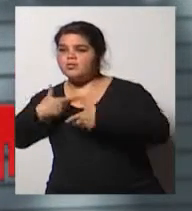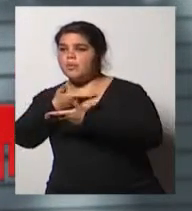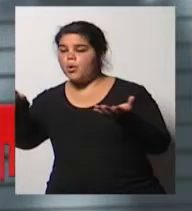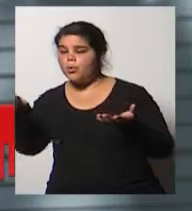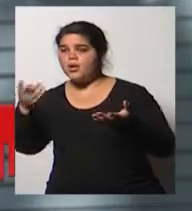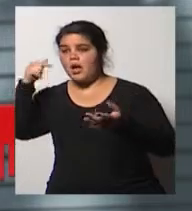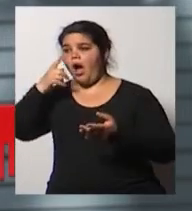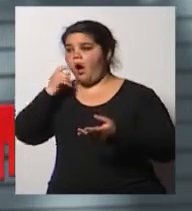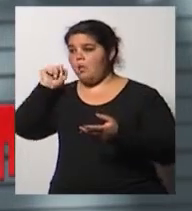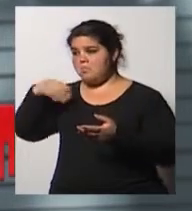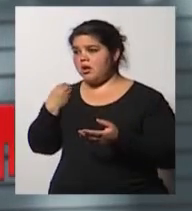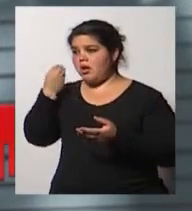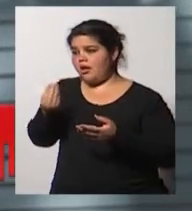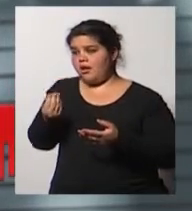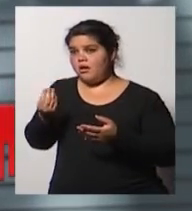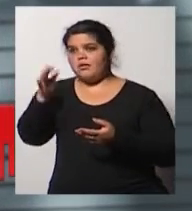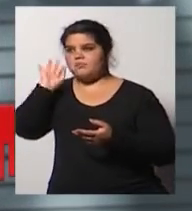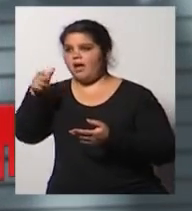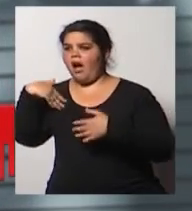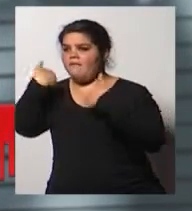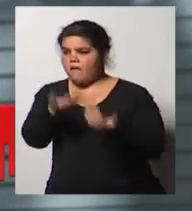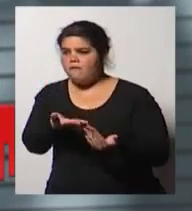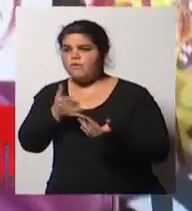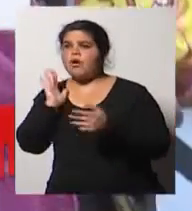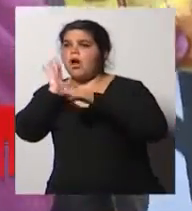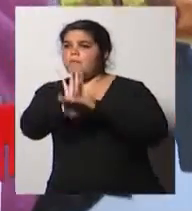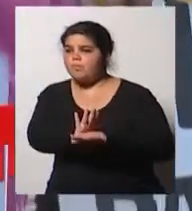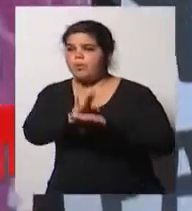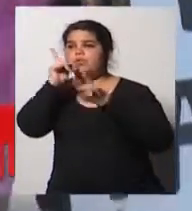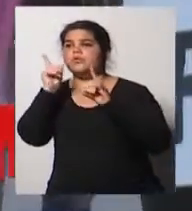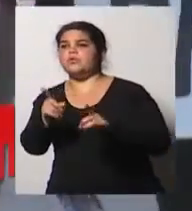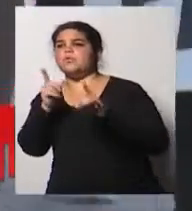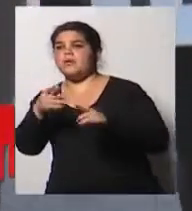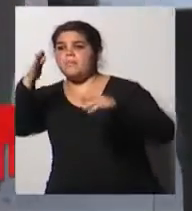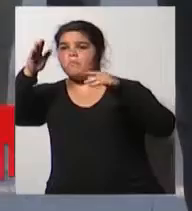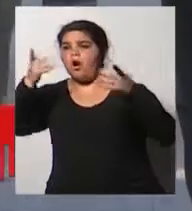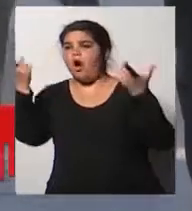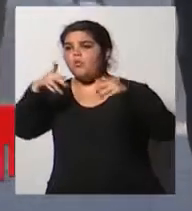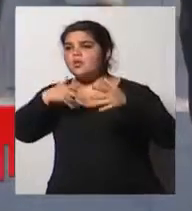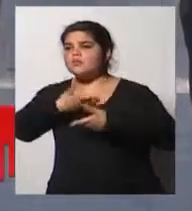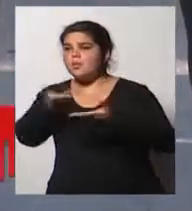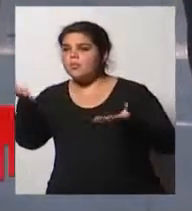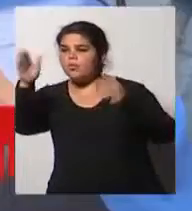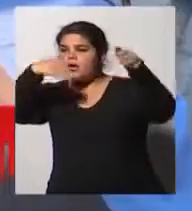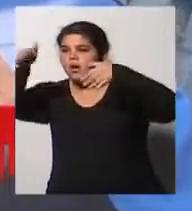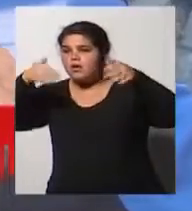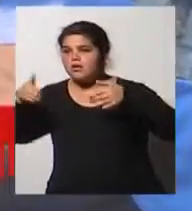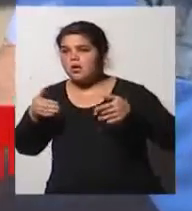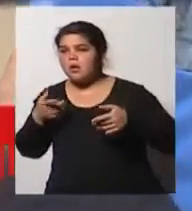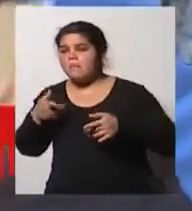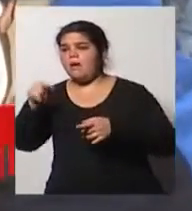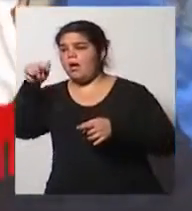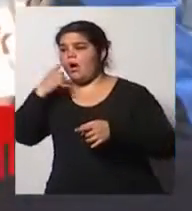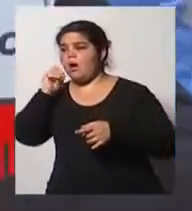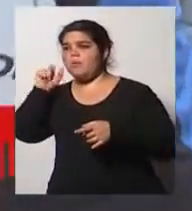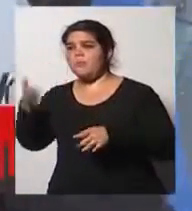estaba totalmente de acuerdo con eso. Él emitió un dictamen en función de eso, de llamar a audiencia pública. Y no es que haya